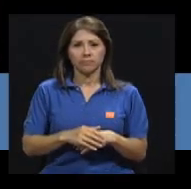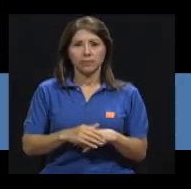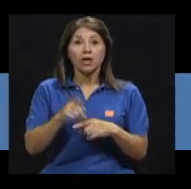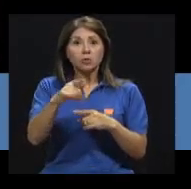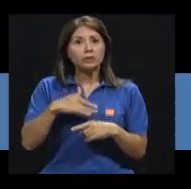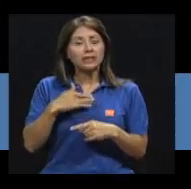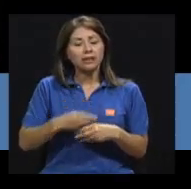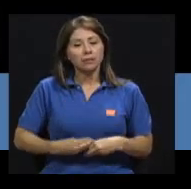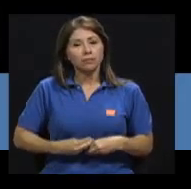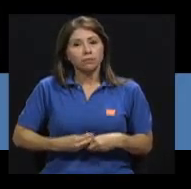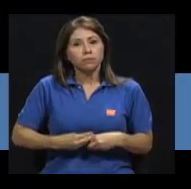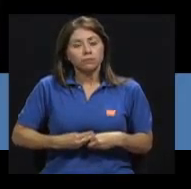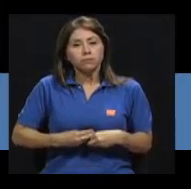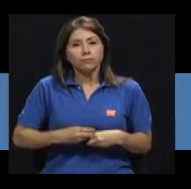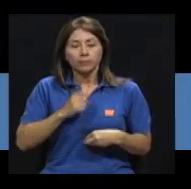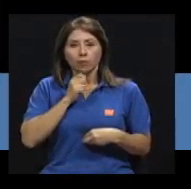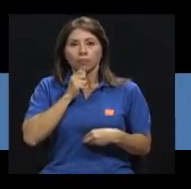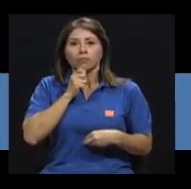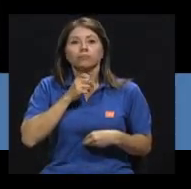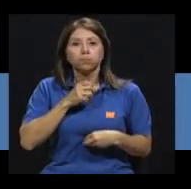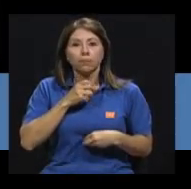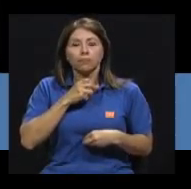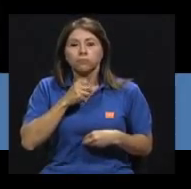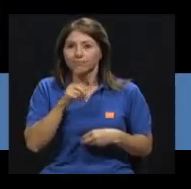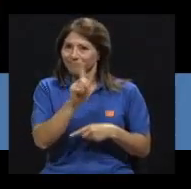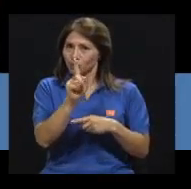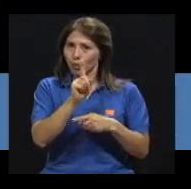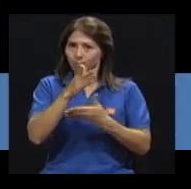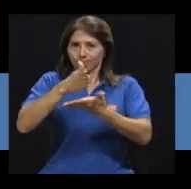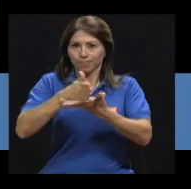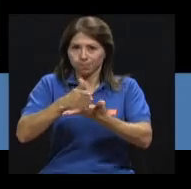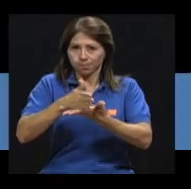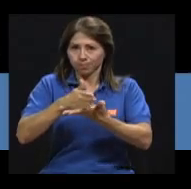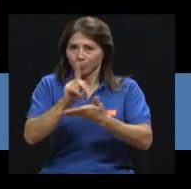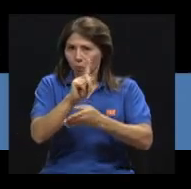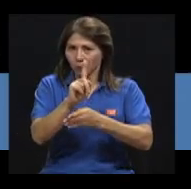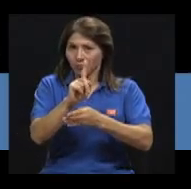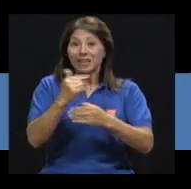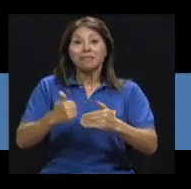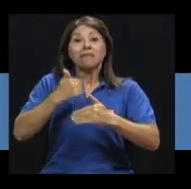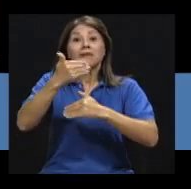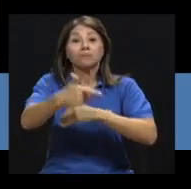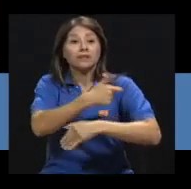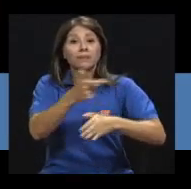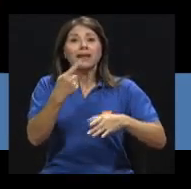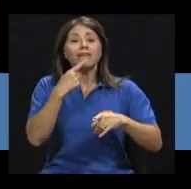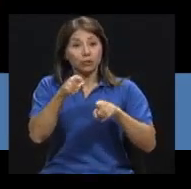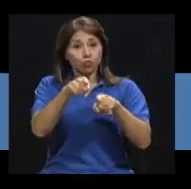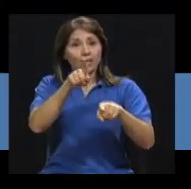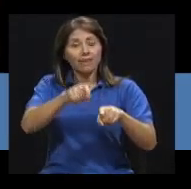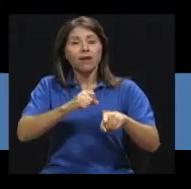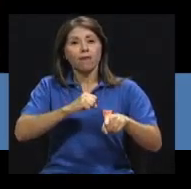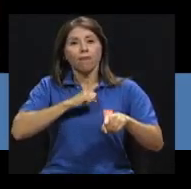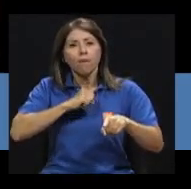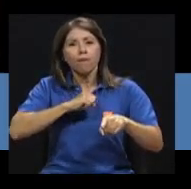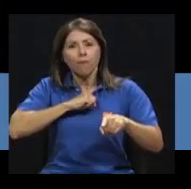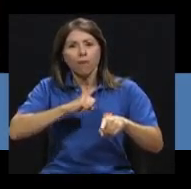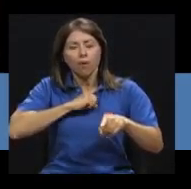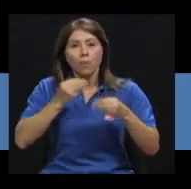Evite eructar durante los cambios de posición, hasta que se le indique toser repetidamente para provocar la salida del gas.